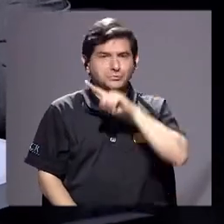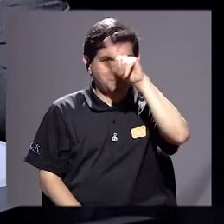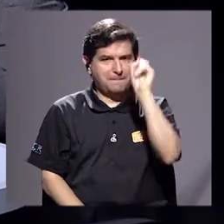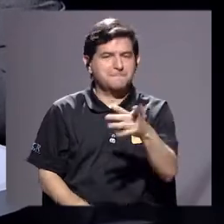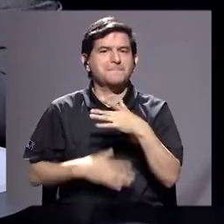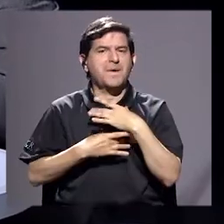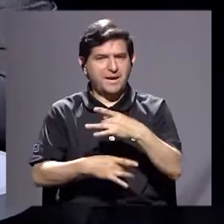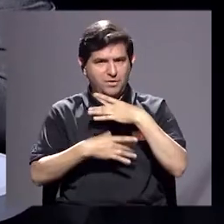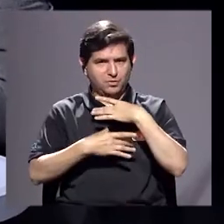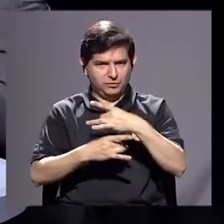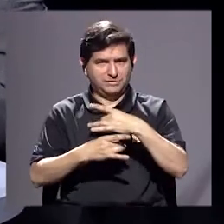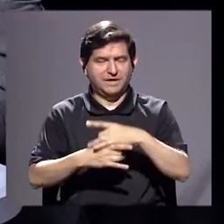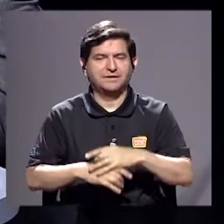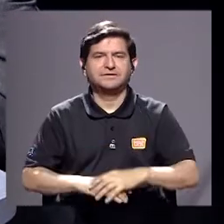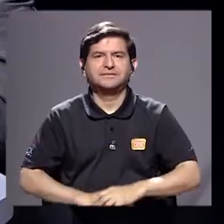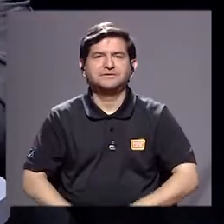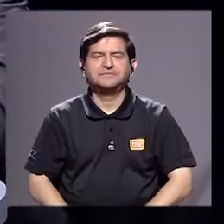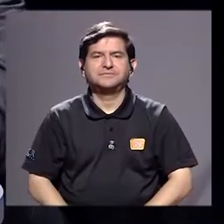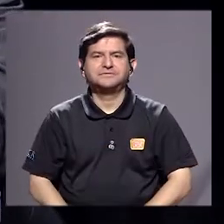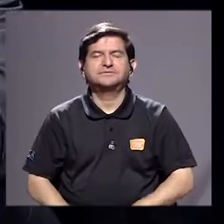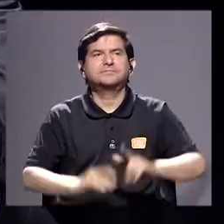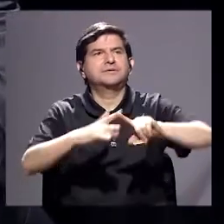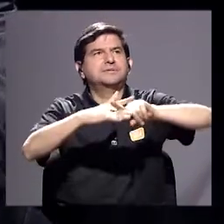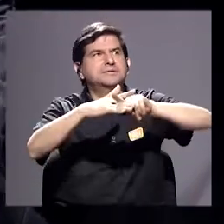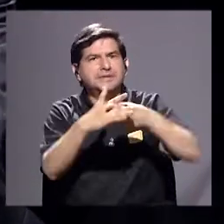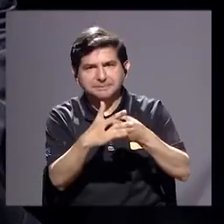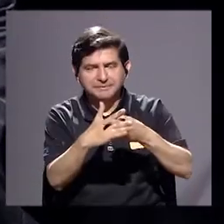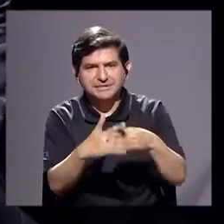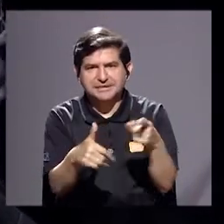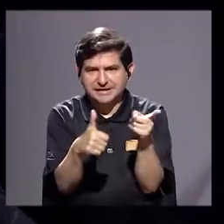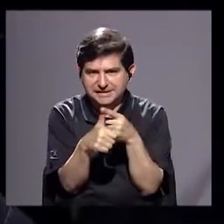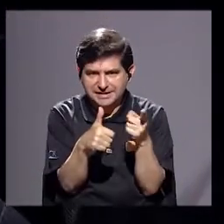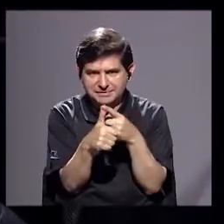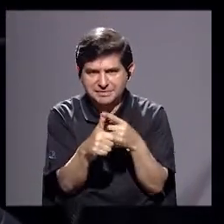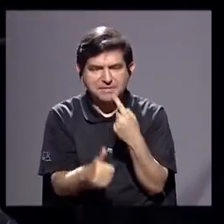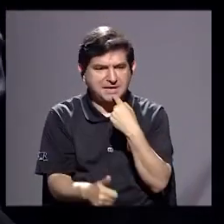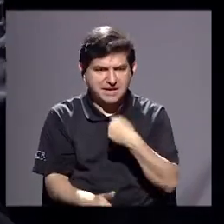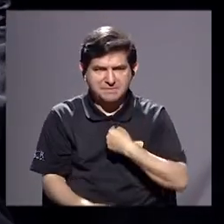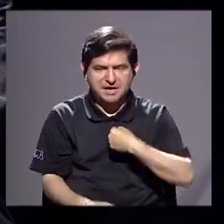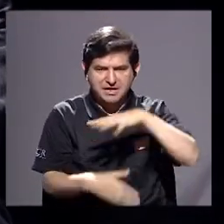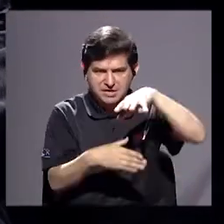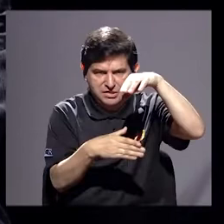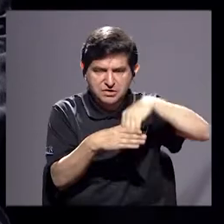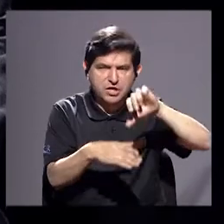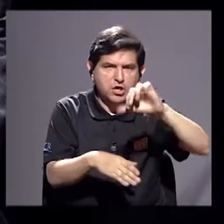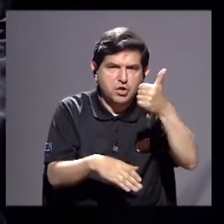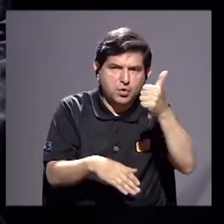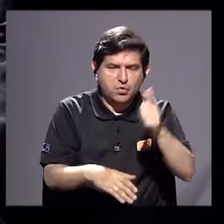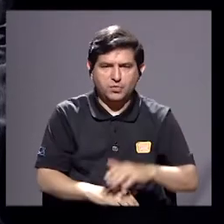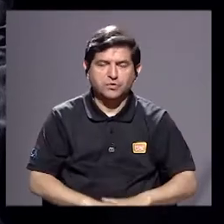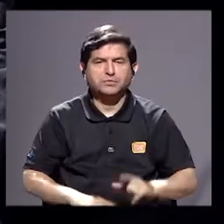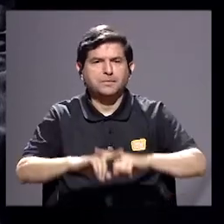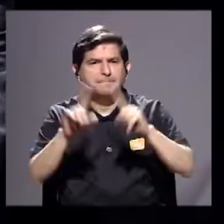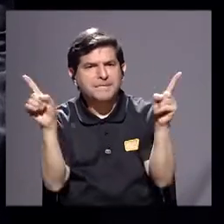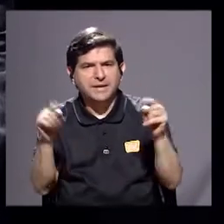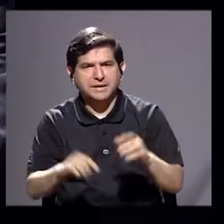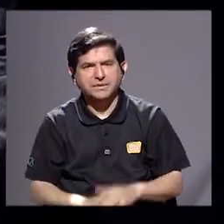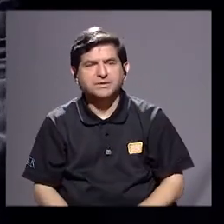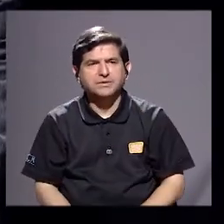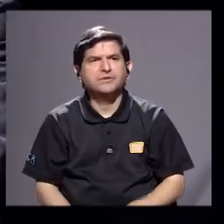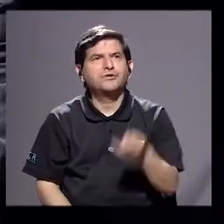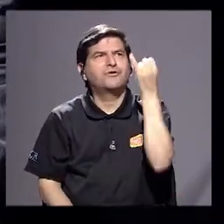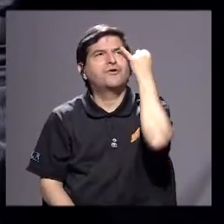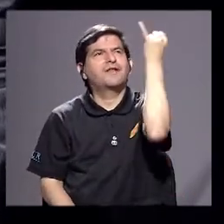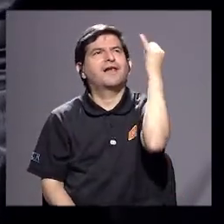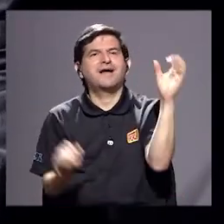porque empezando por la primera aunque usted me pidió contextualizar en otro en otro sentido pero el concepto